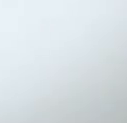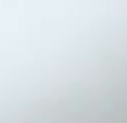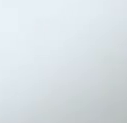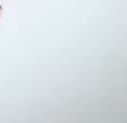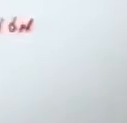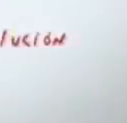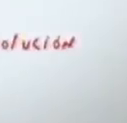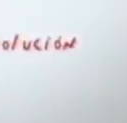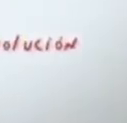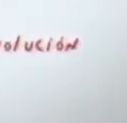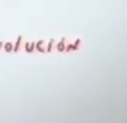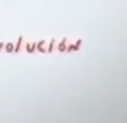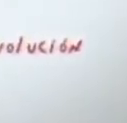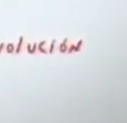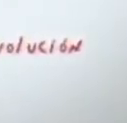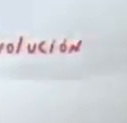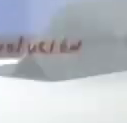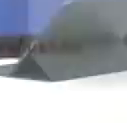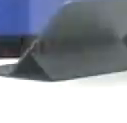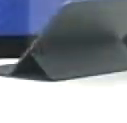por la revolución